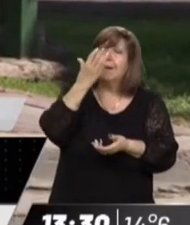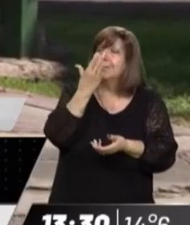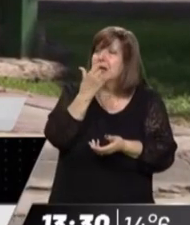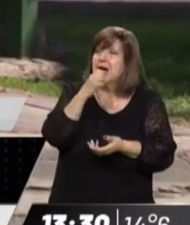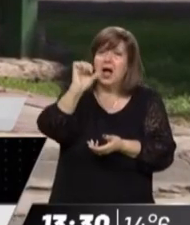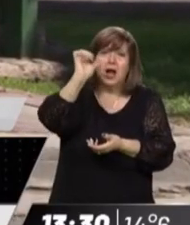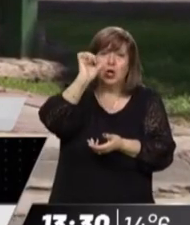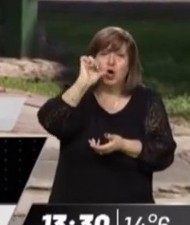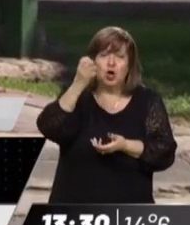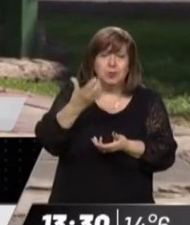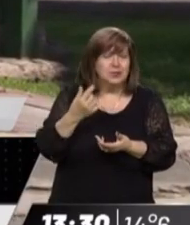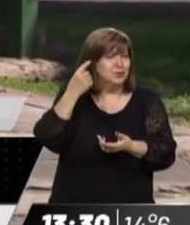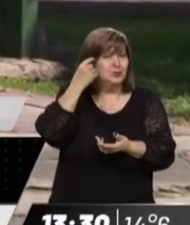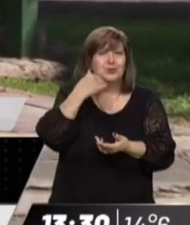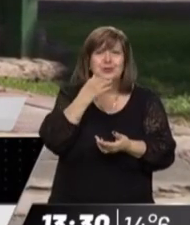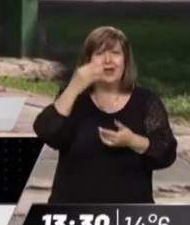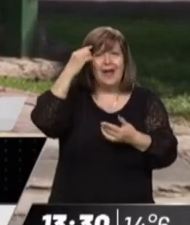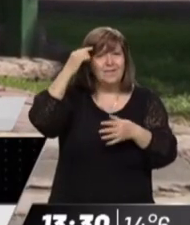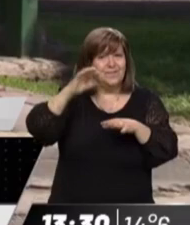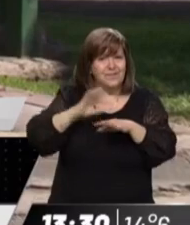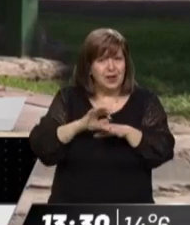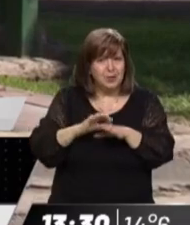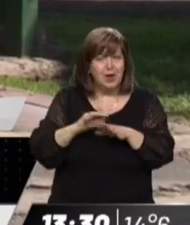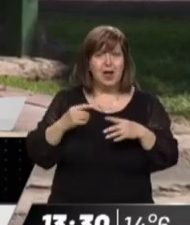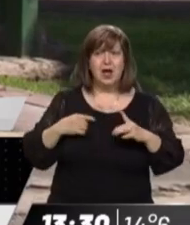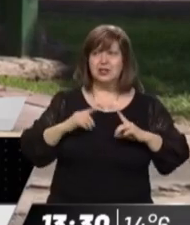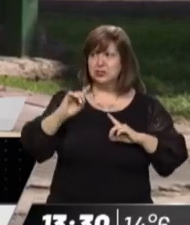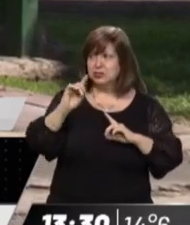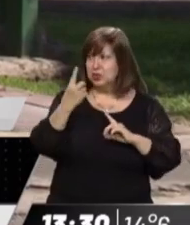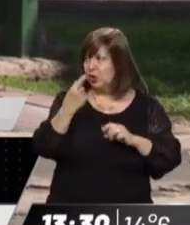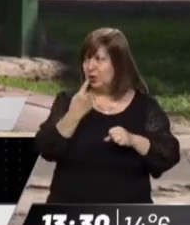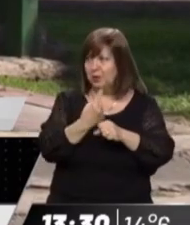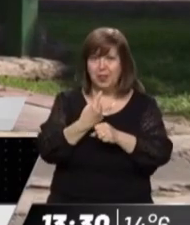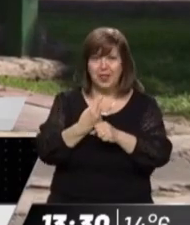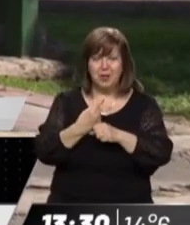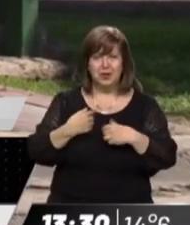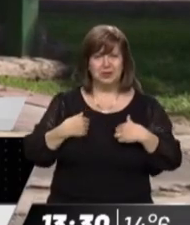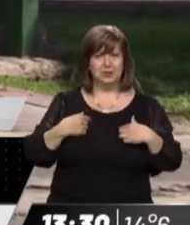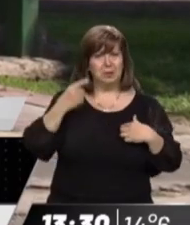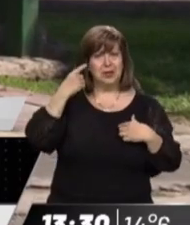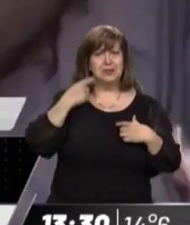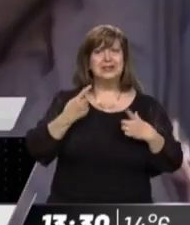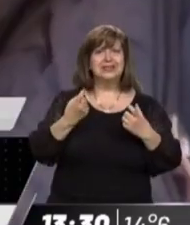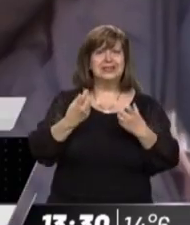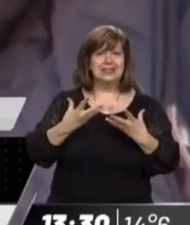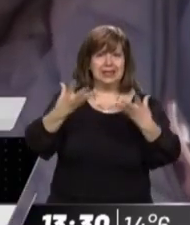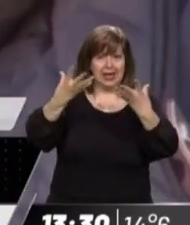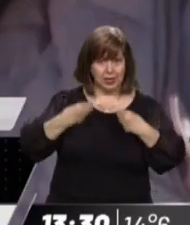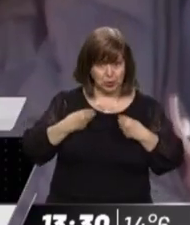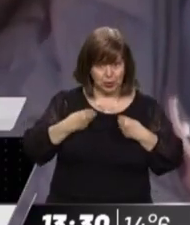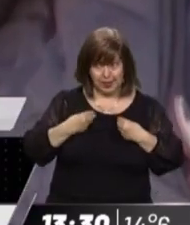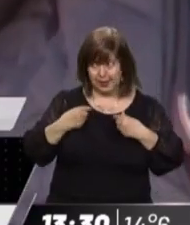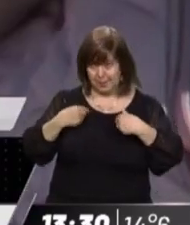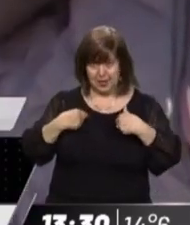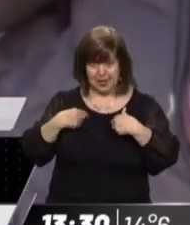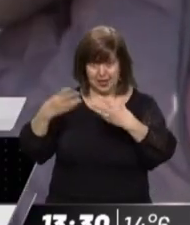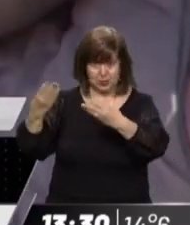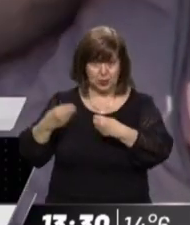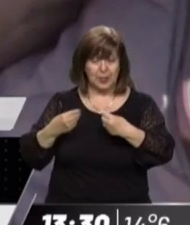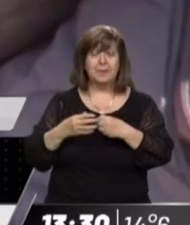enfermedad. Que muchas veces no podemos solo, que hay que pedir ayuda. ¿Y vos a quién pediste